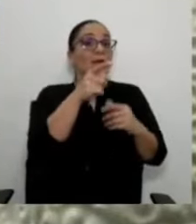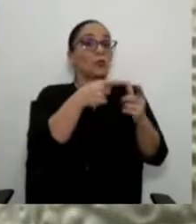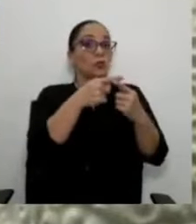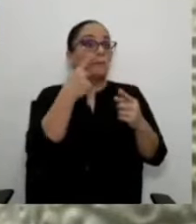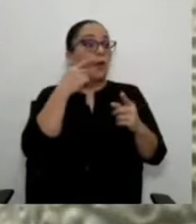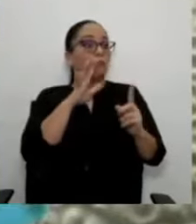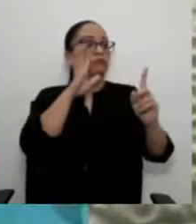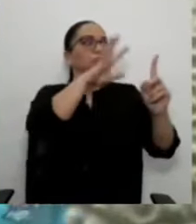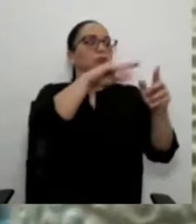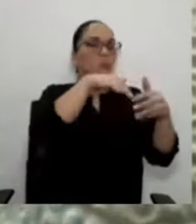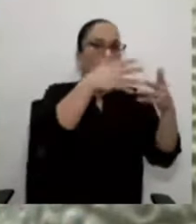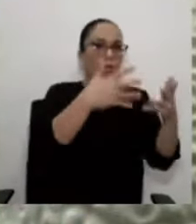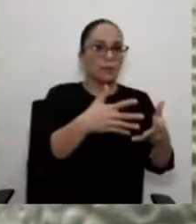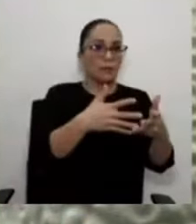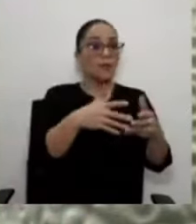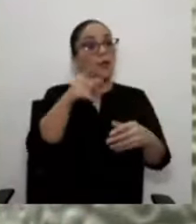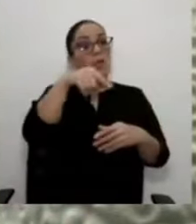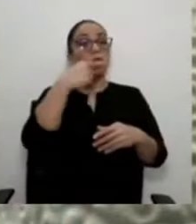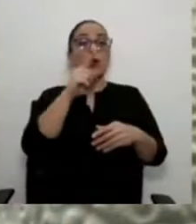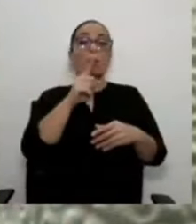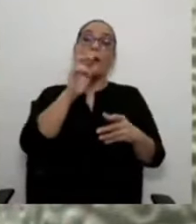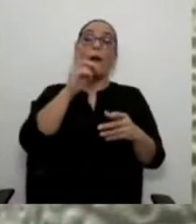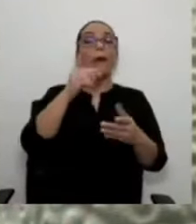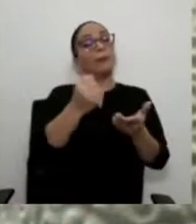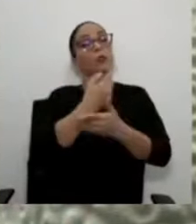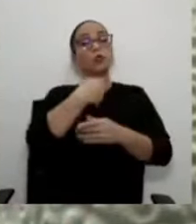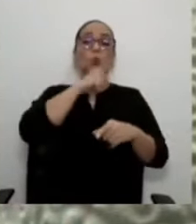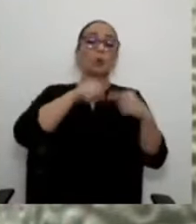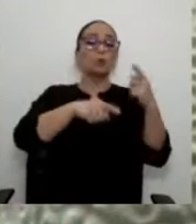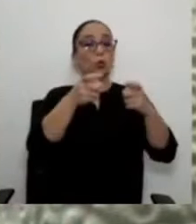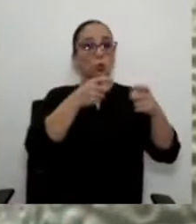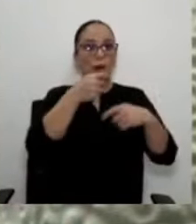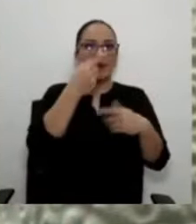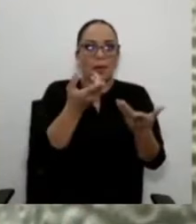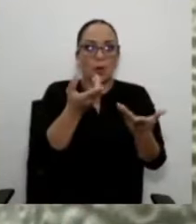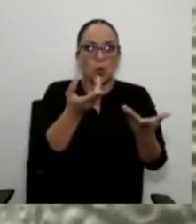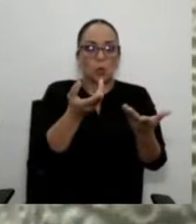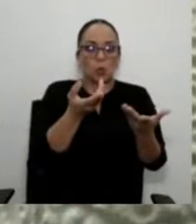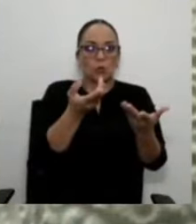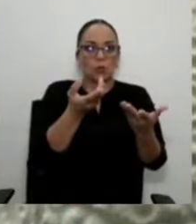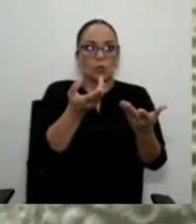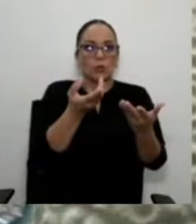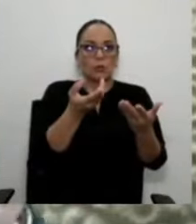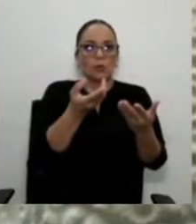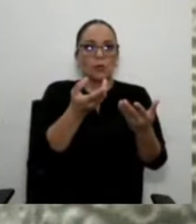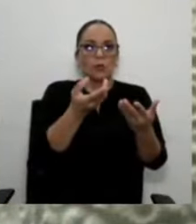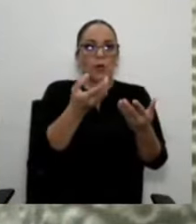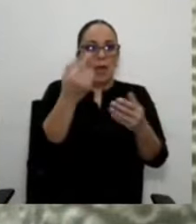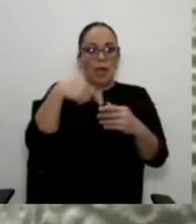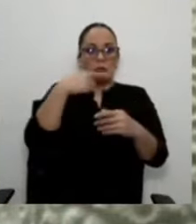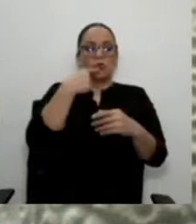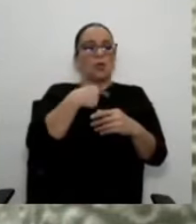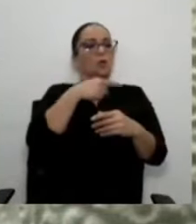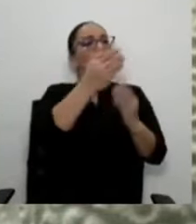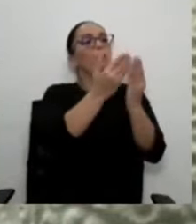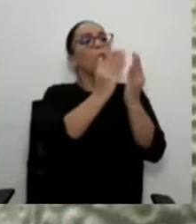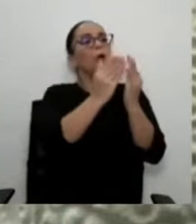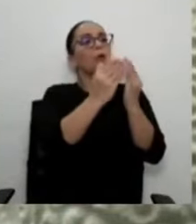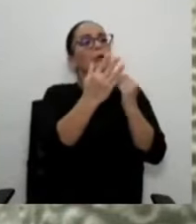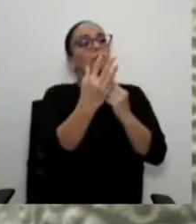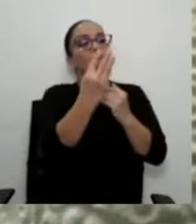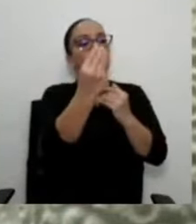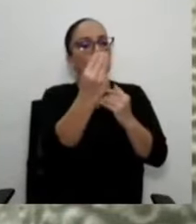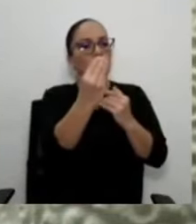a nosotros que lamentablemente no los controlan. Nos dijeron que saliéramos por una puerta, ellos dicen que nosotros abandonamos la sesión, no